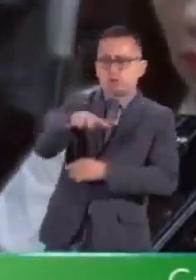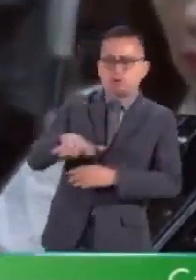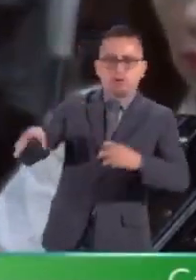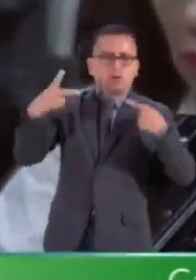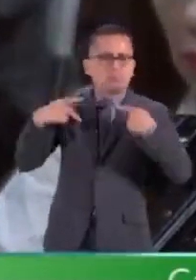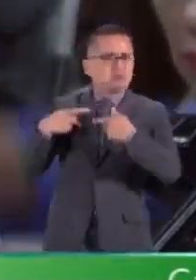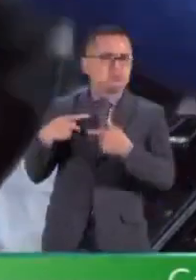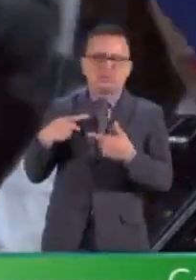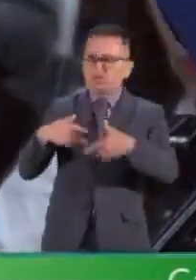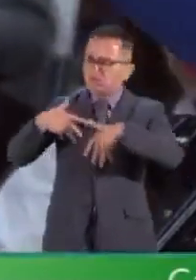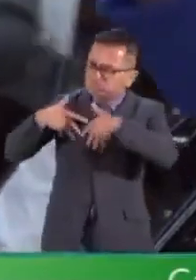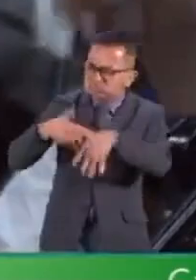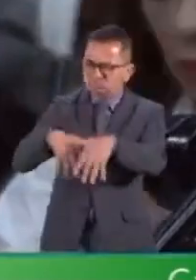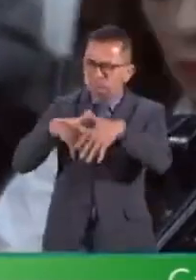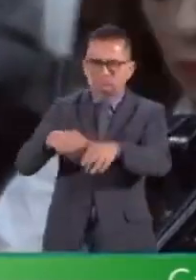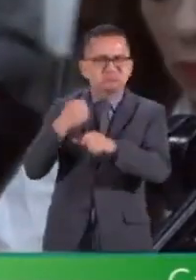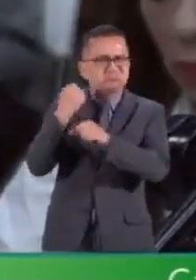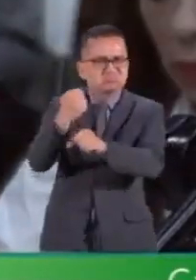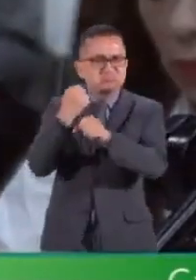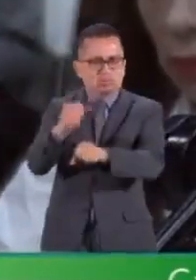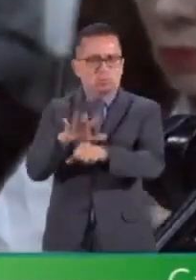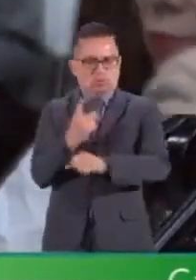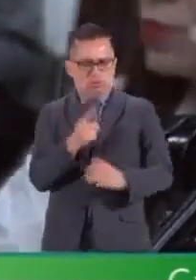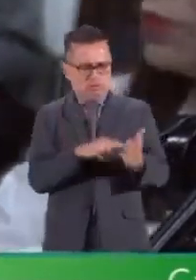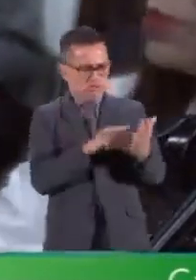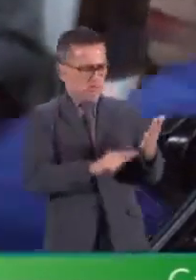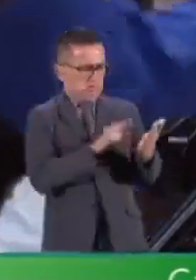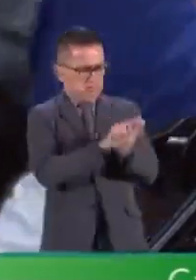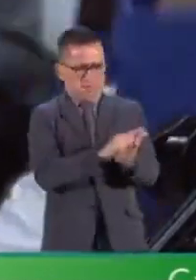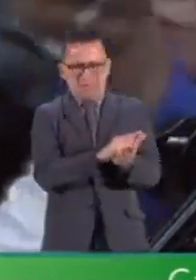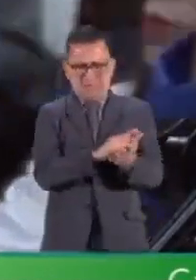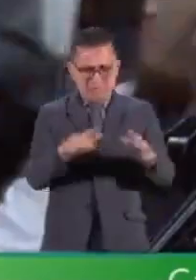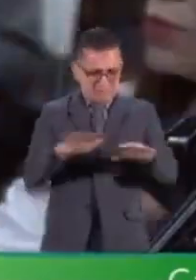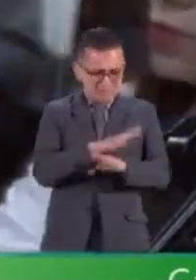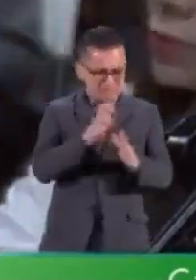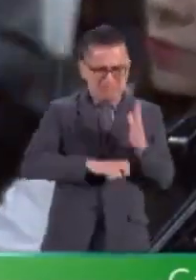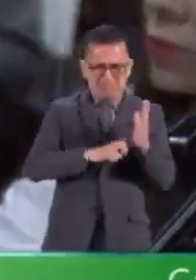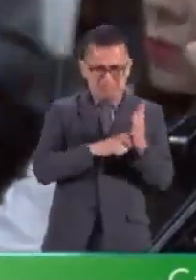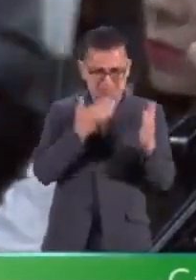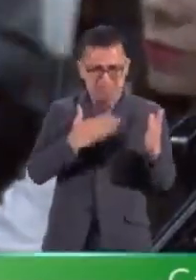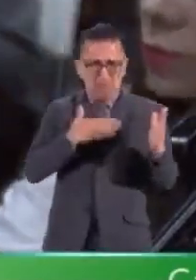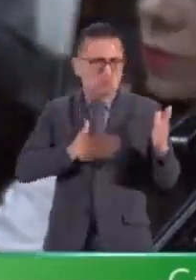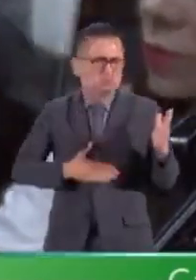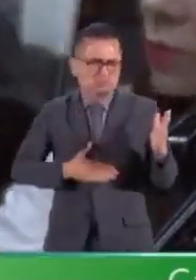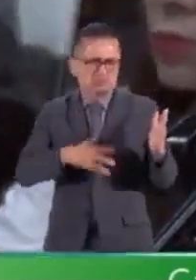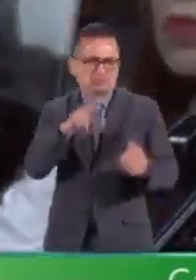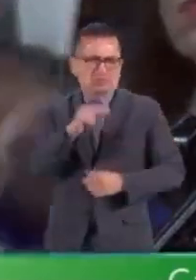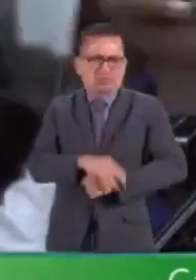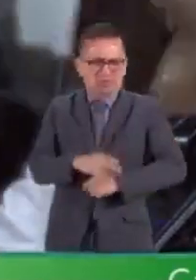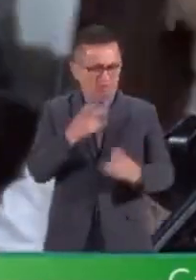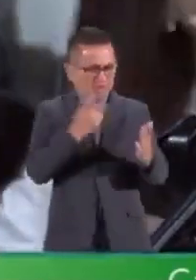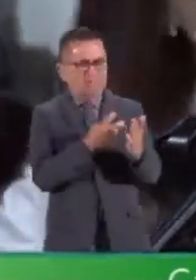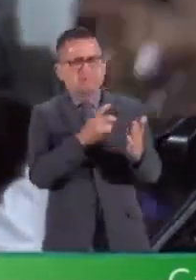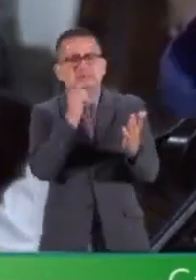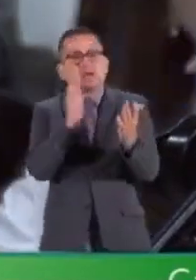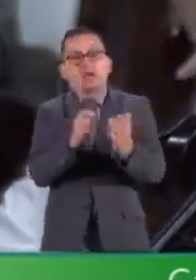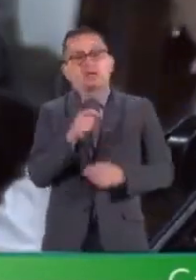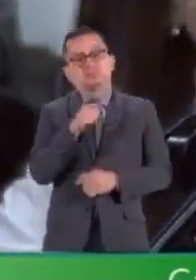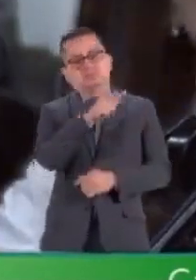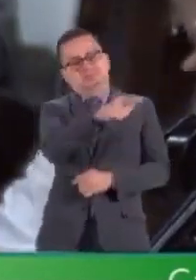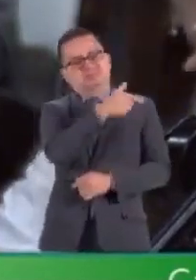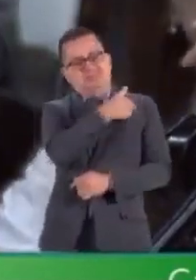reforma injusta que, como ya lo dijeron anteriormente, no es más que una